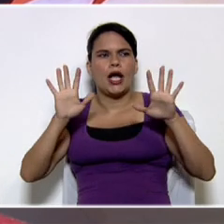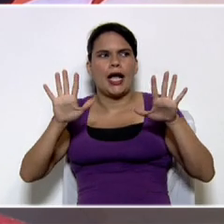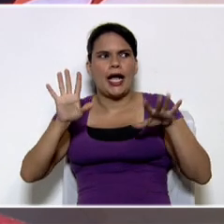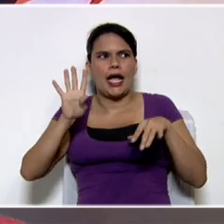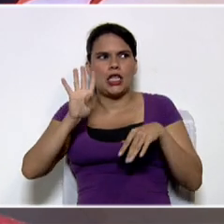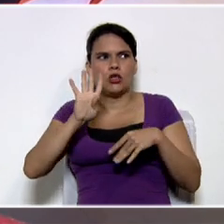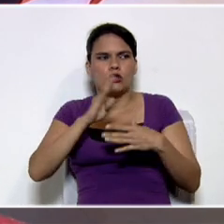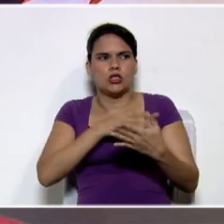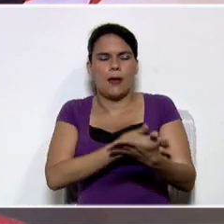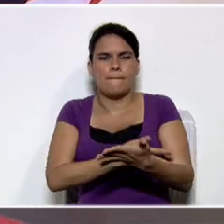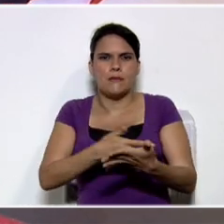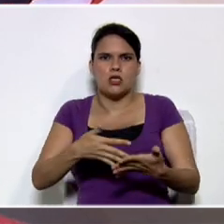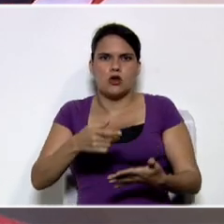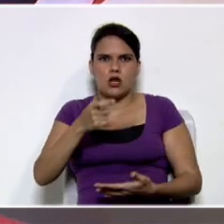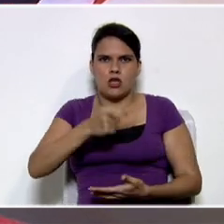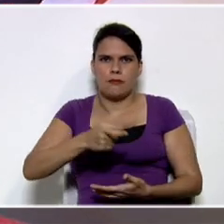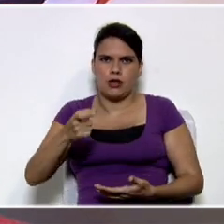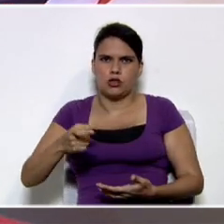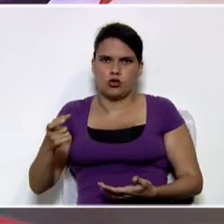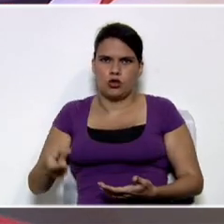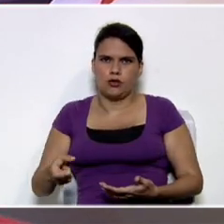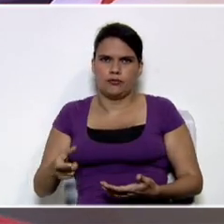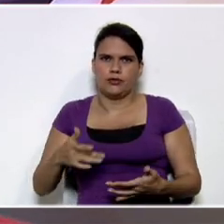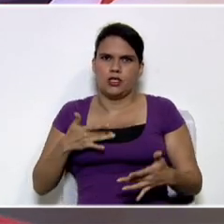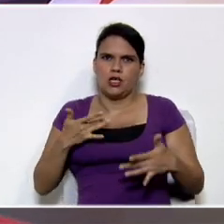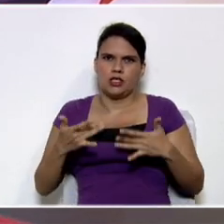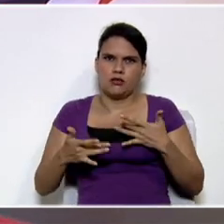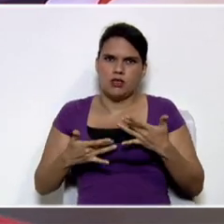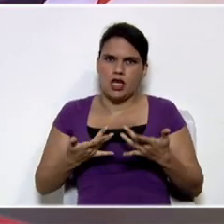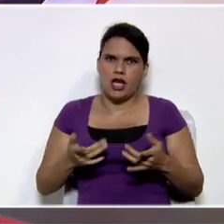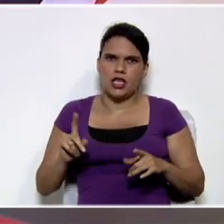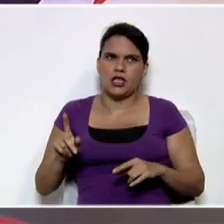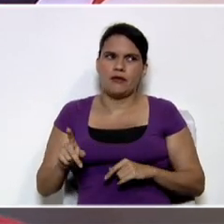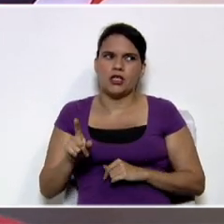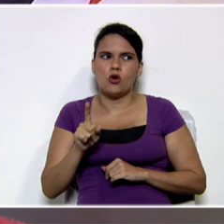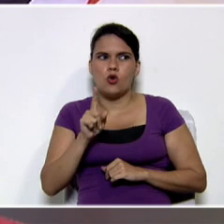personas, y la tasa de actividad se ubicó entre un